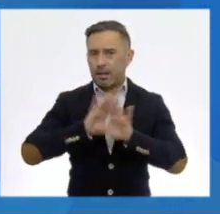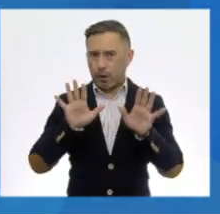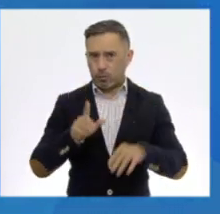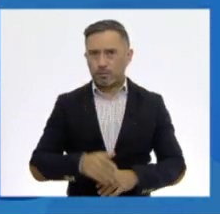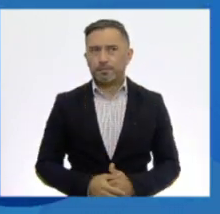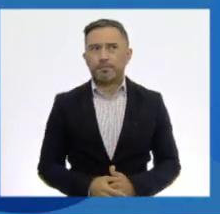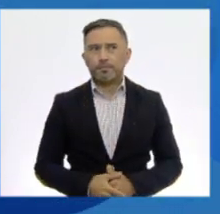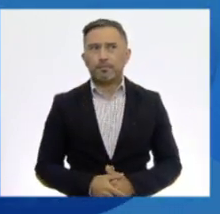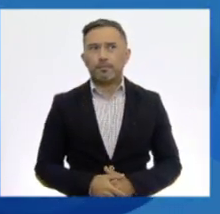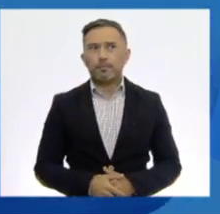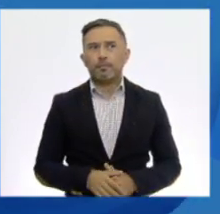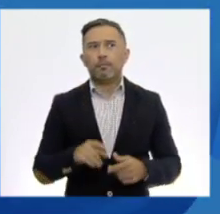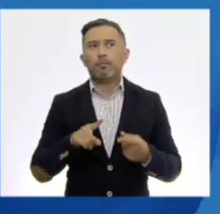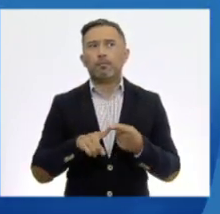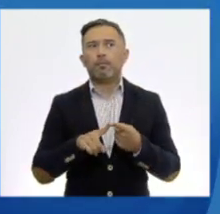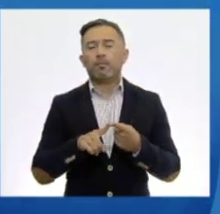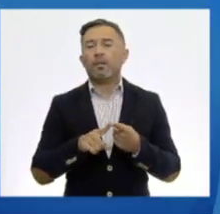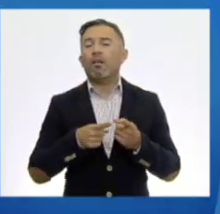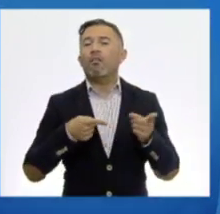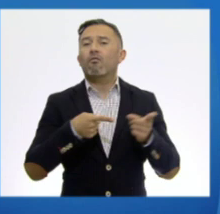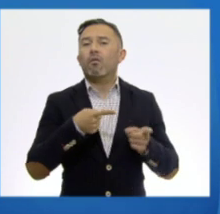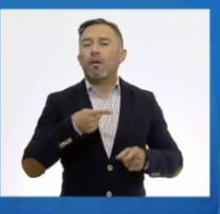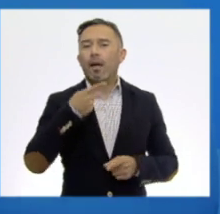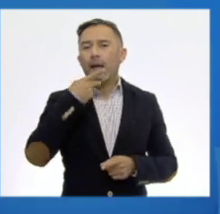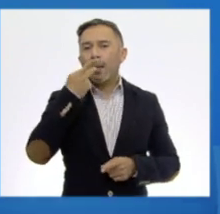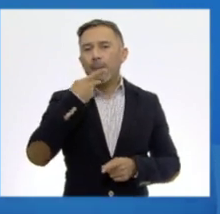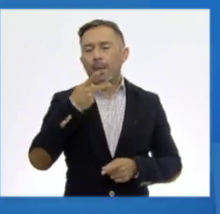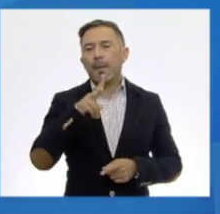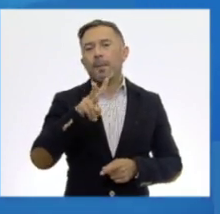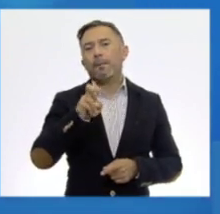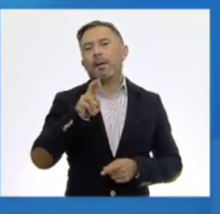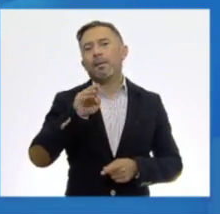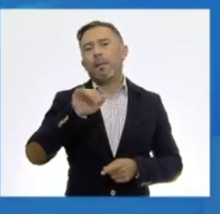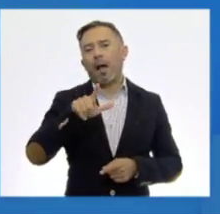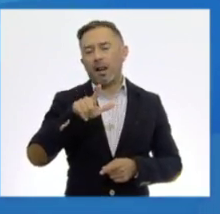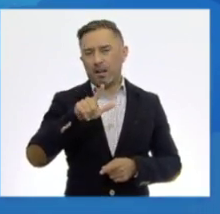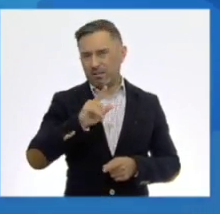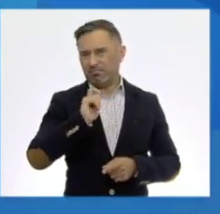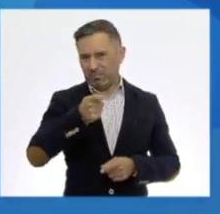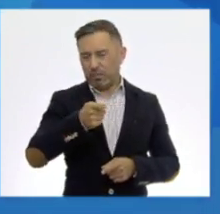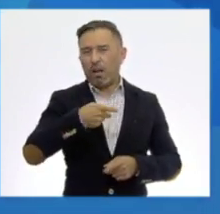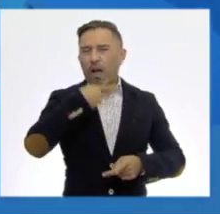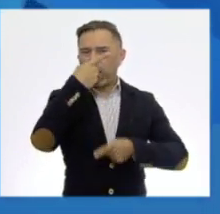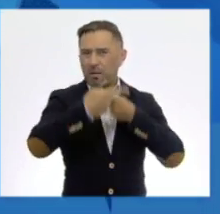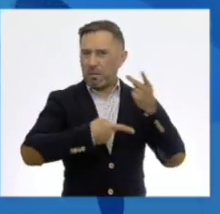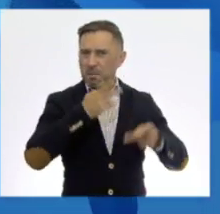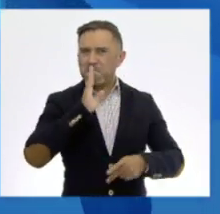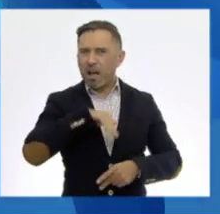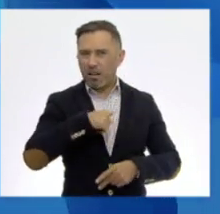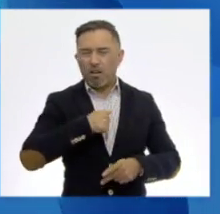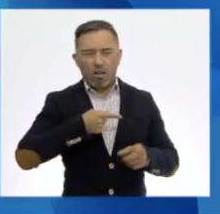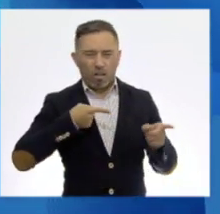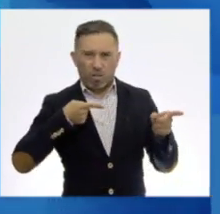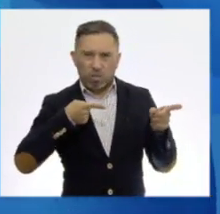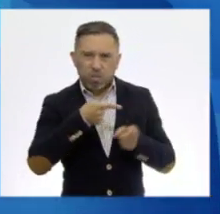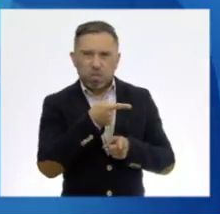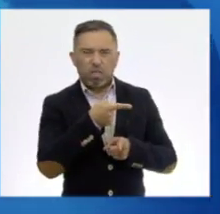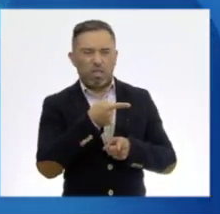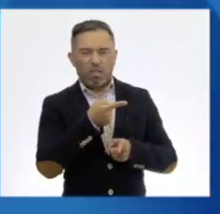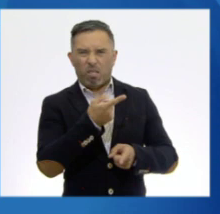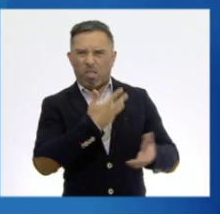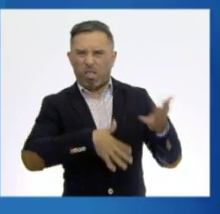Tenemos la agresión verbal, donde se expresan palabras desagradables o agresivas para